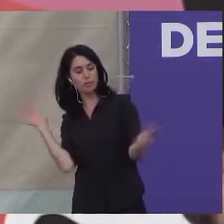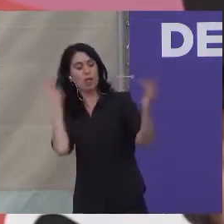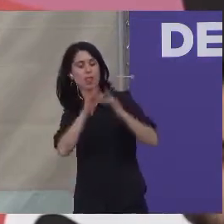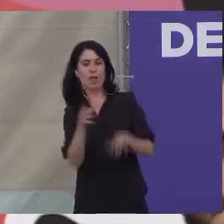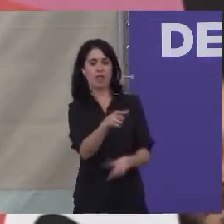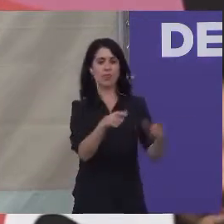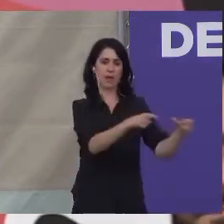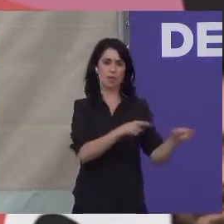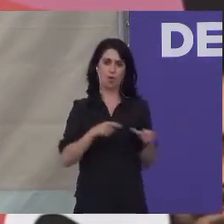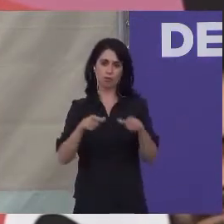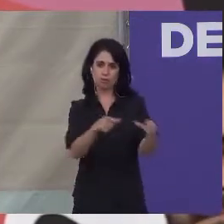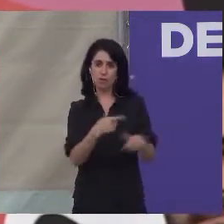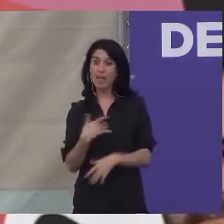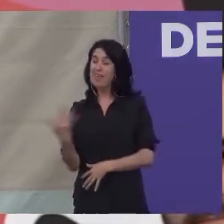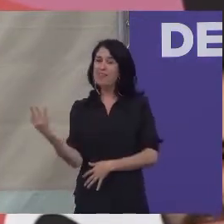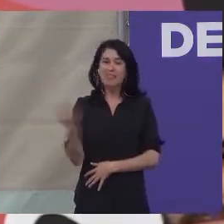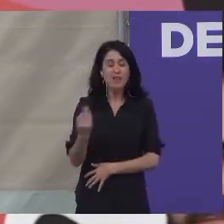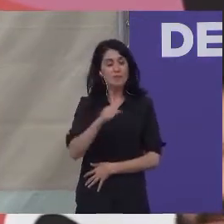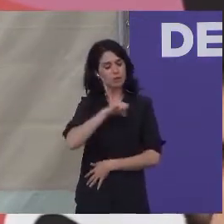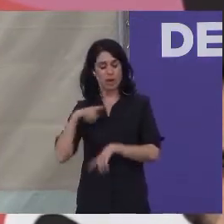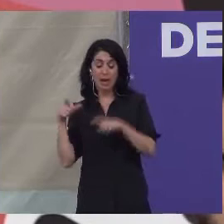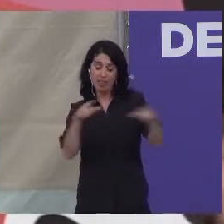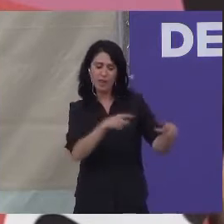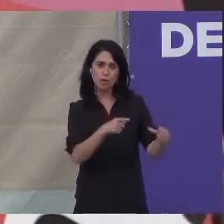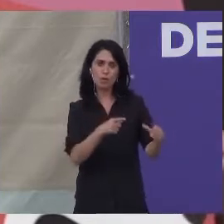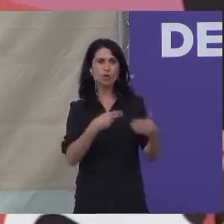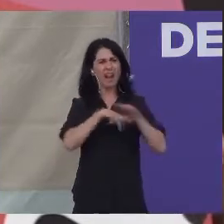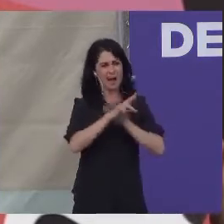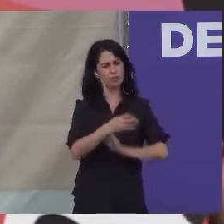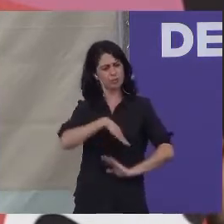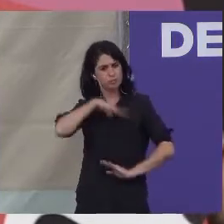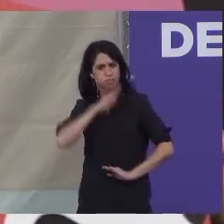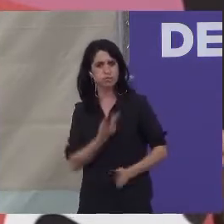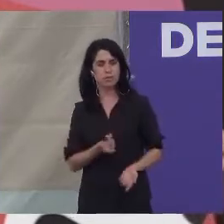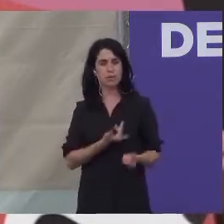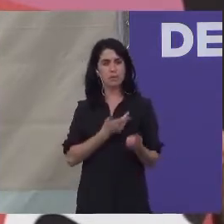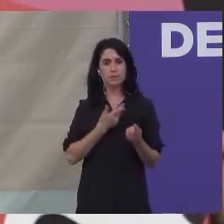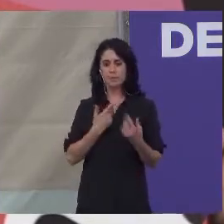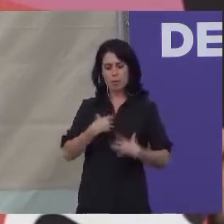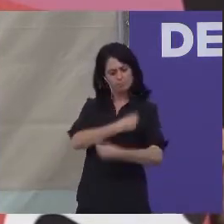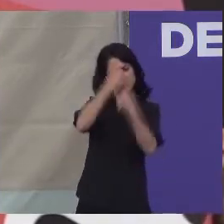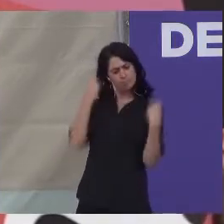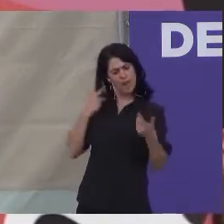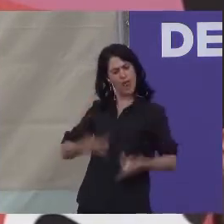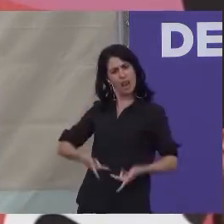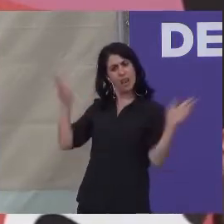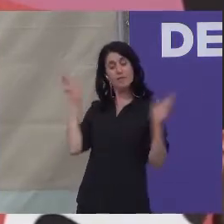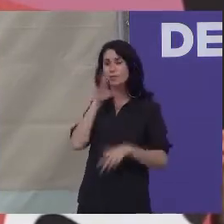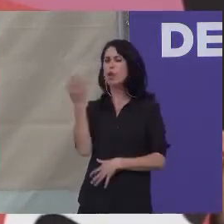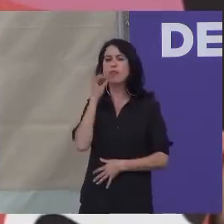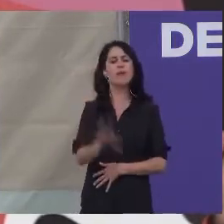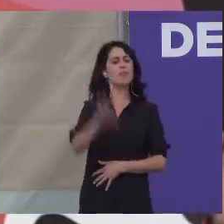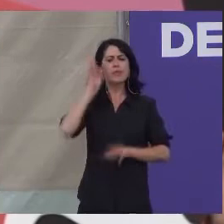Necesitamos círculos con recursos. Necesitamos círculos empoderados y libres para tomar sus propias